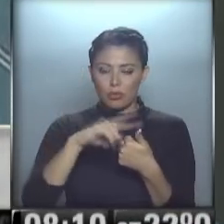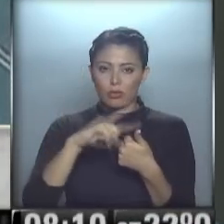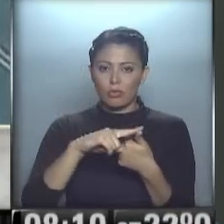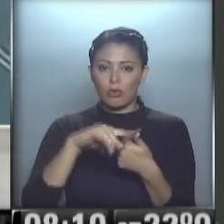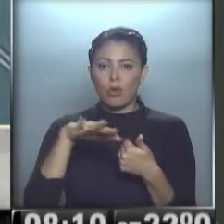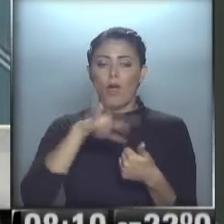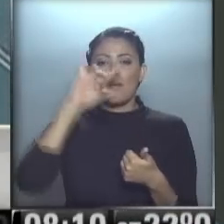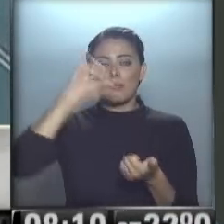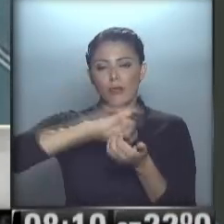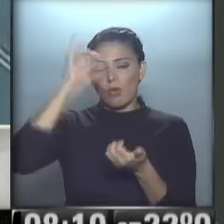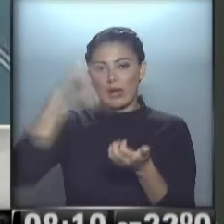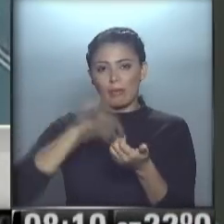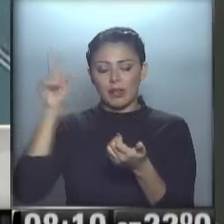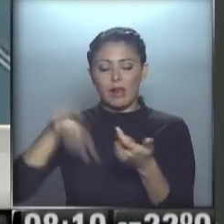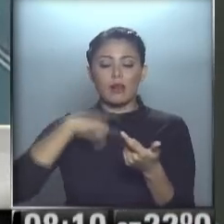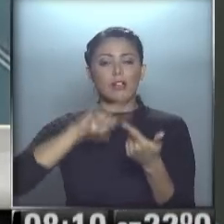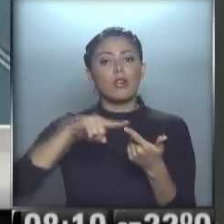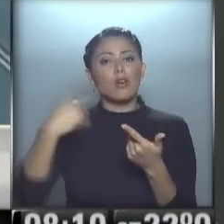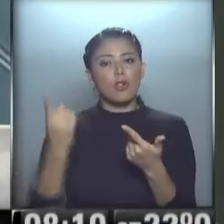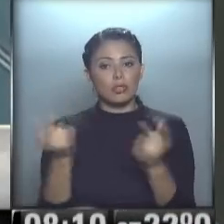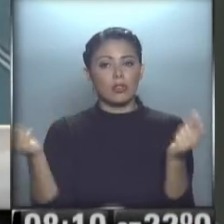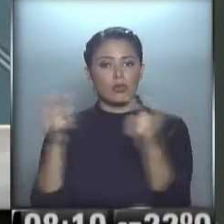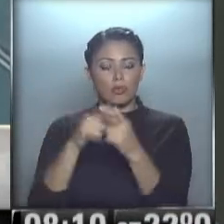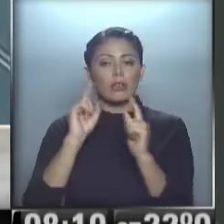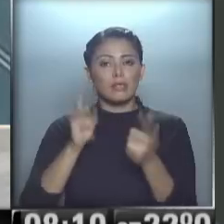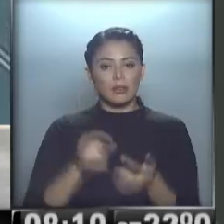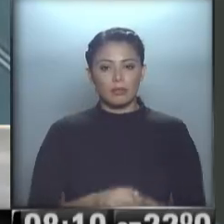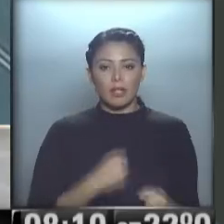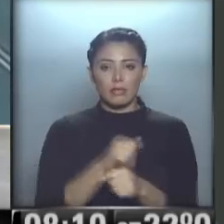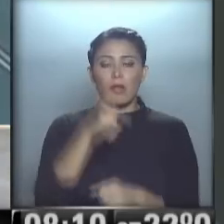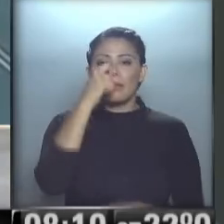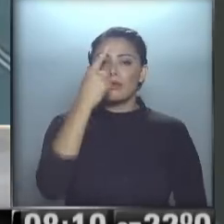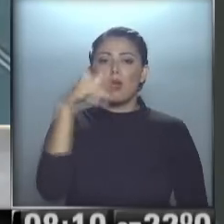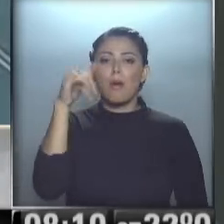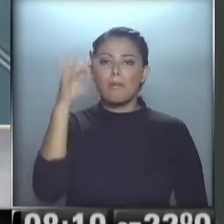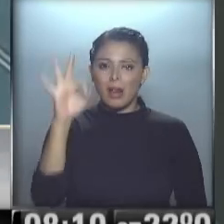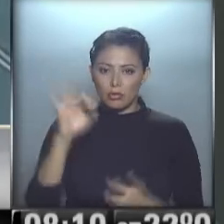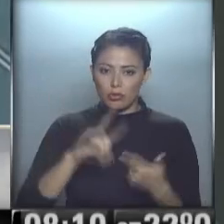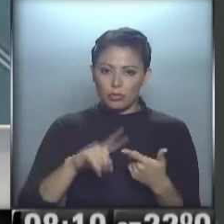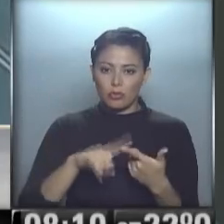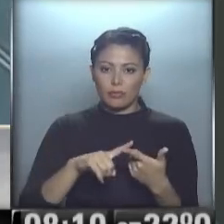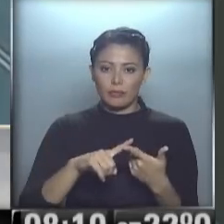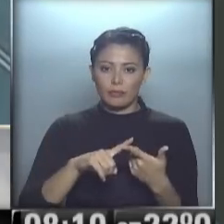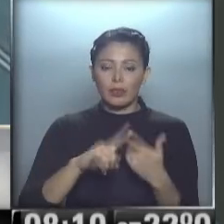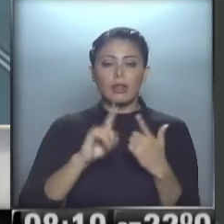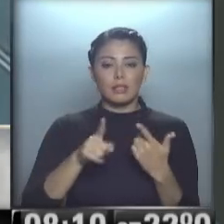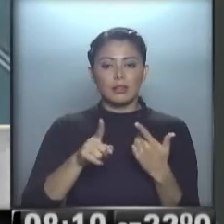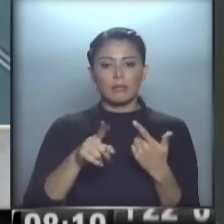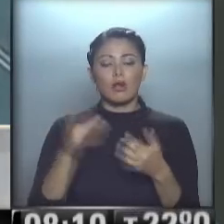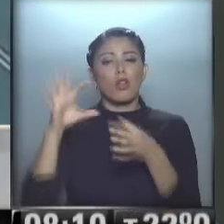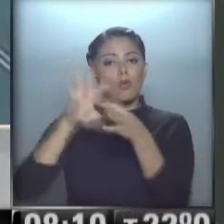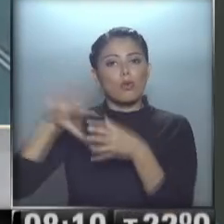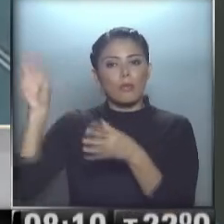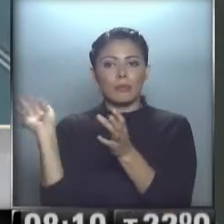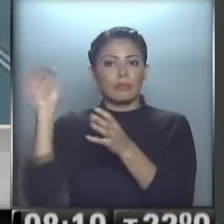Montevideo Uruguay y otra programada inicialmente para el 21 de Marzo ya con la contraparte de la Unión